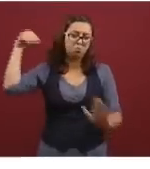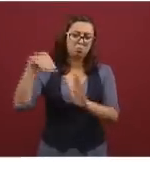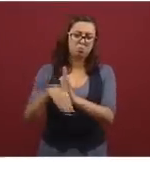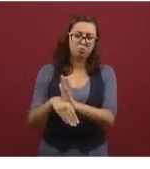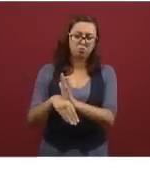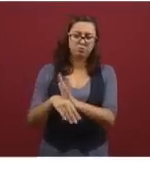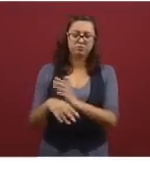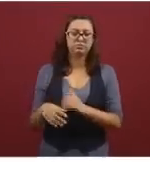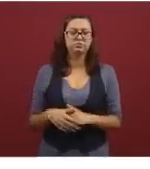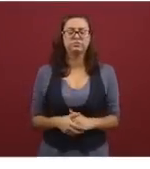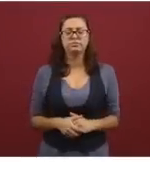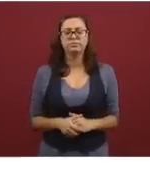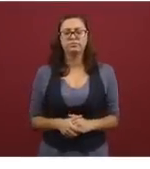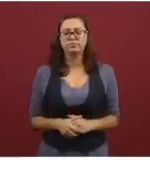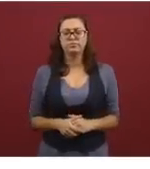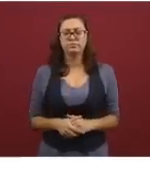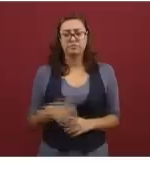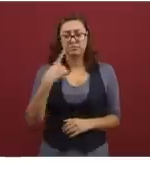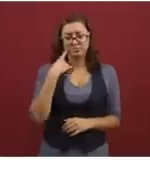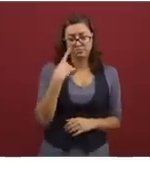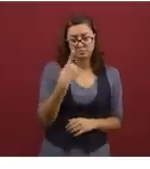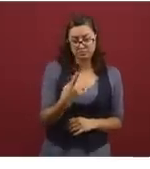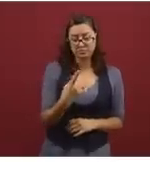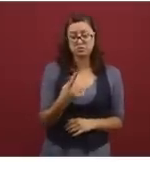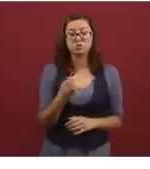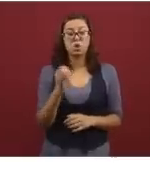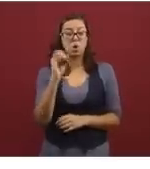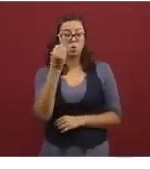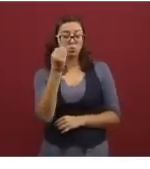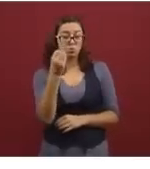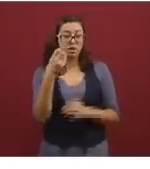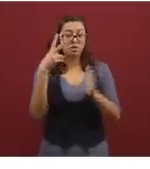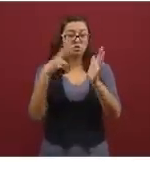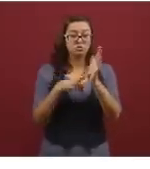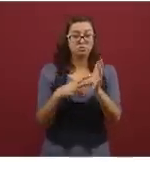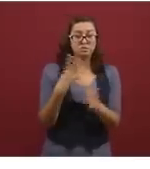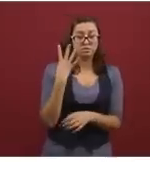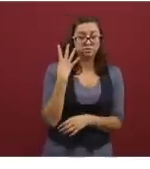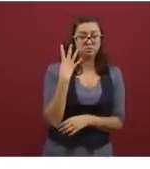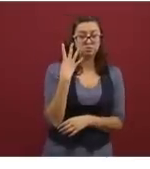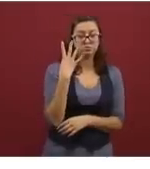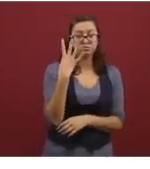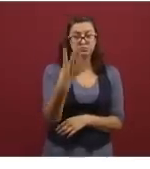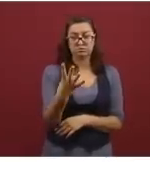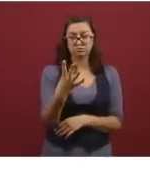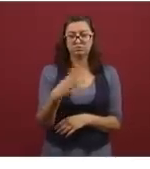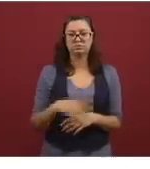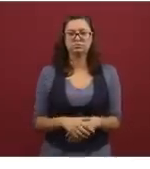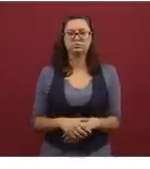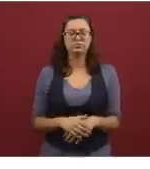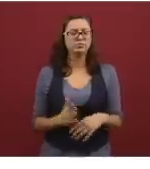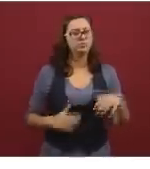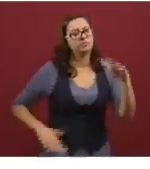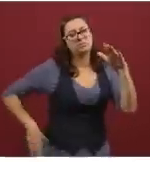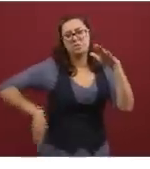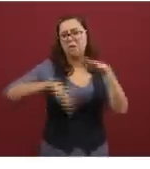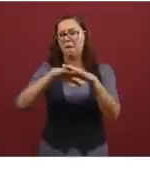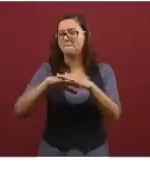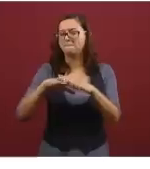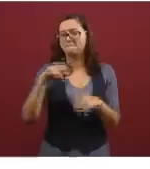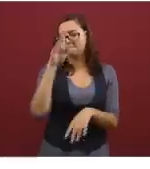Ahí podemos observar que en octubre del 2004 se alcanzó la producción histórica más alta